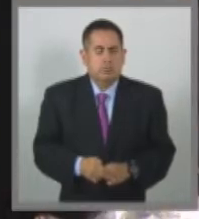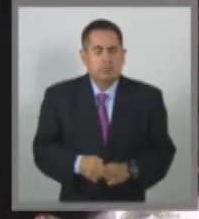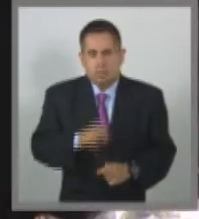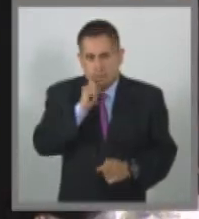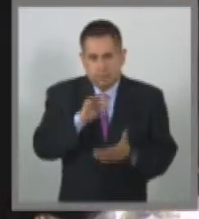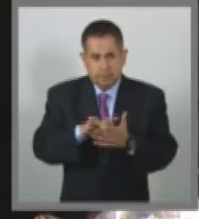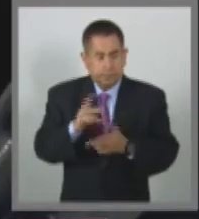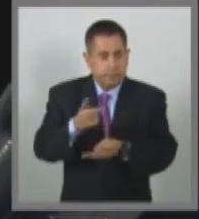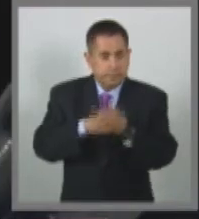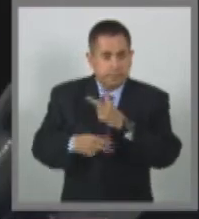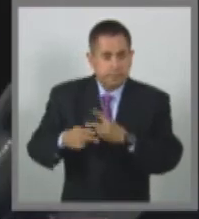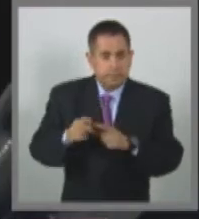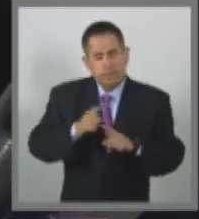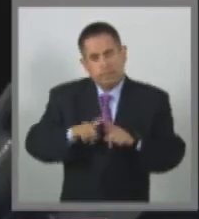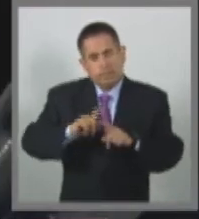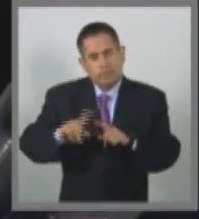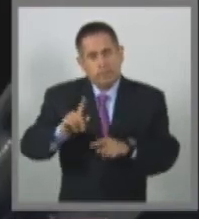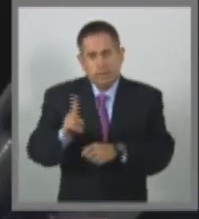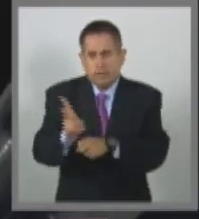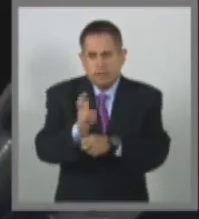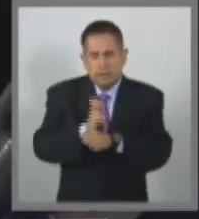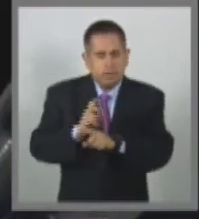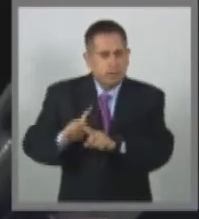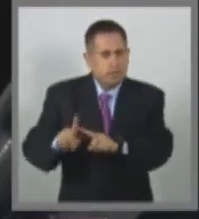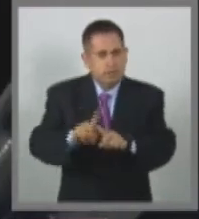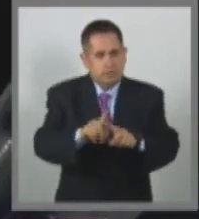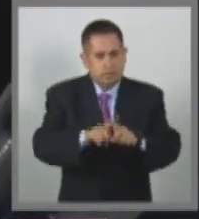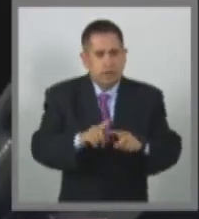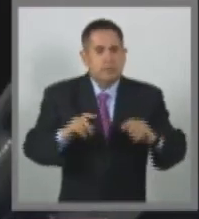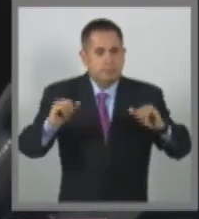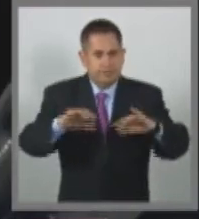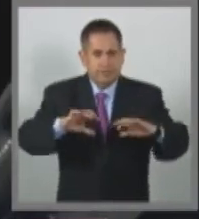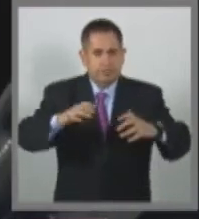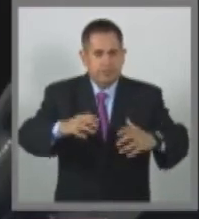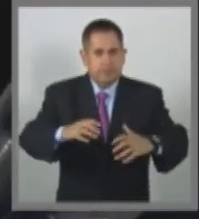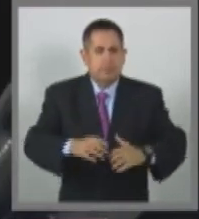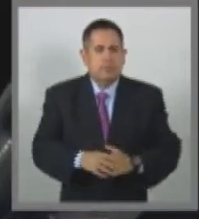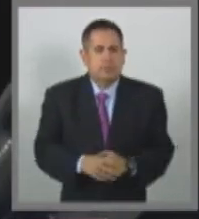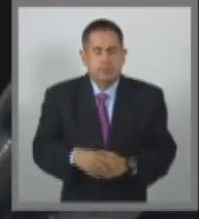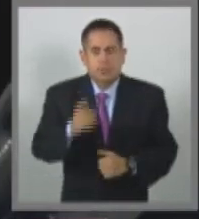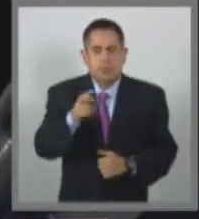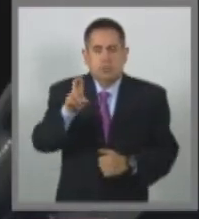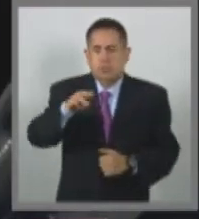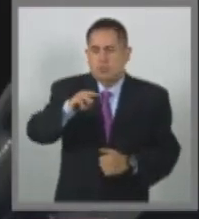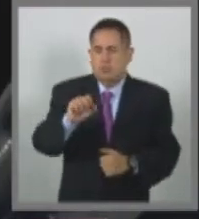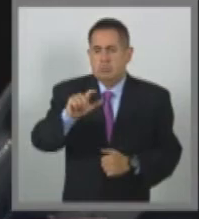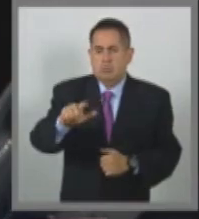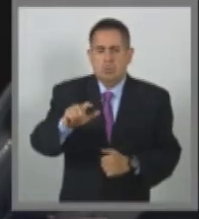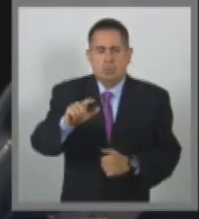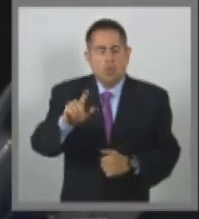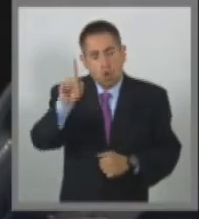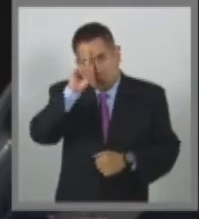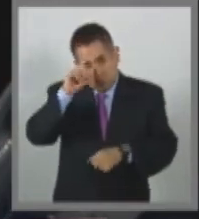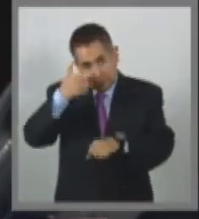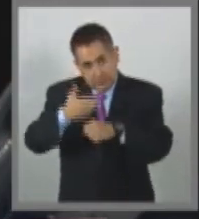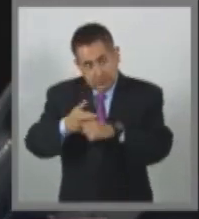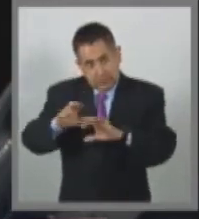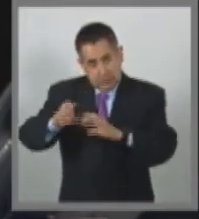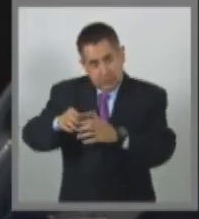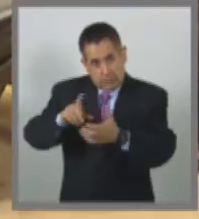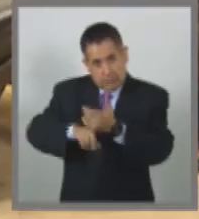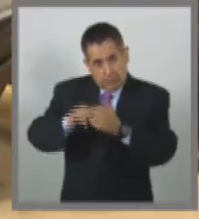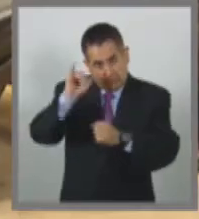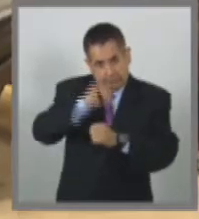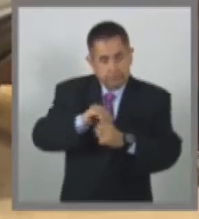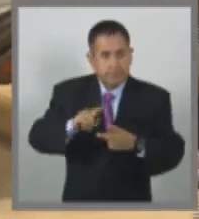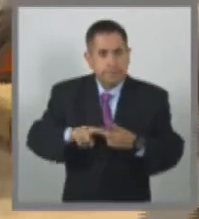Agradezco la presencia de los invitados que nos acompañan en esta sesión solemne. El doctor Manuel Reguera Rodríguez, consejero sector patronal.